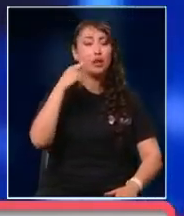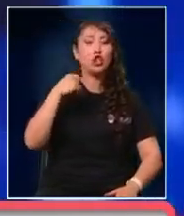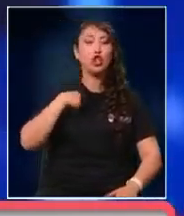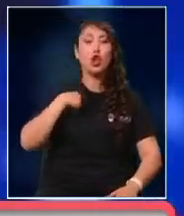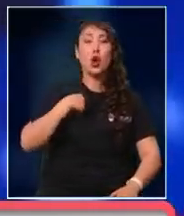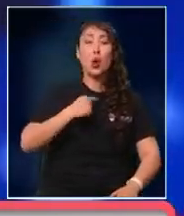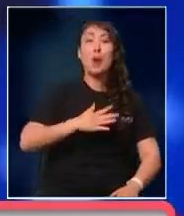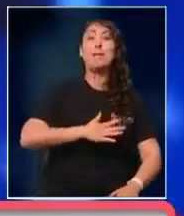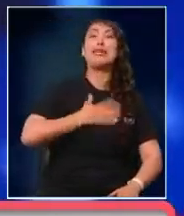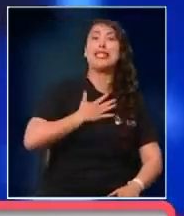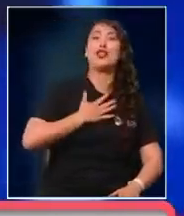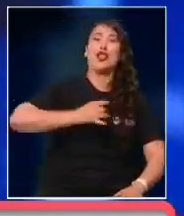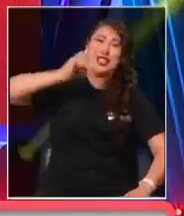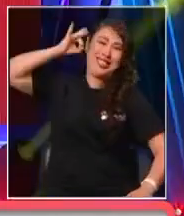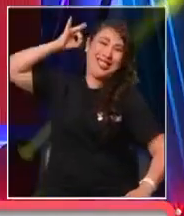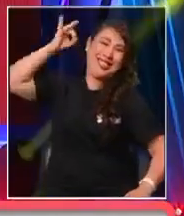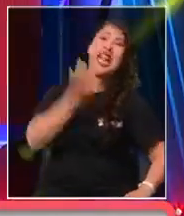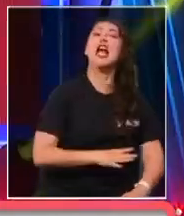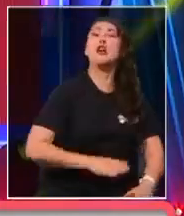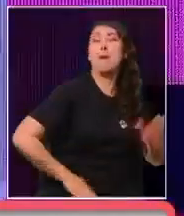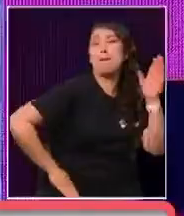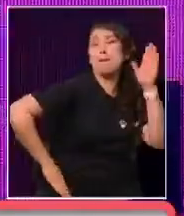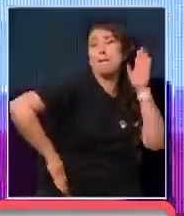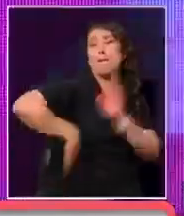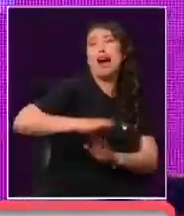chileno que la chucha.